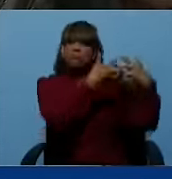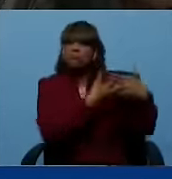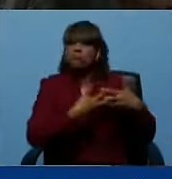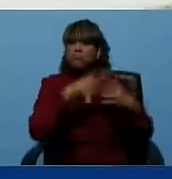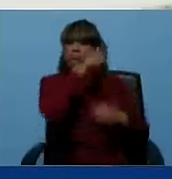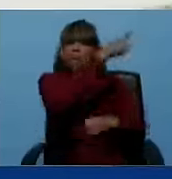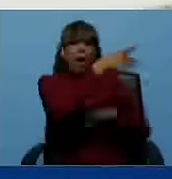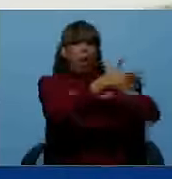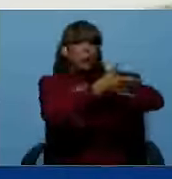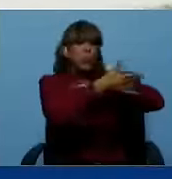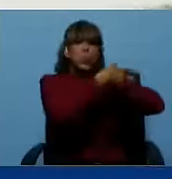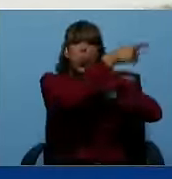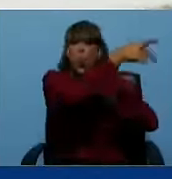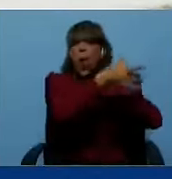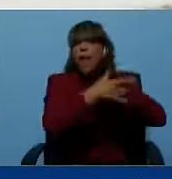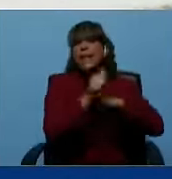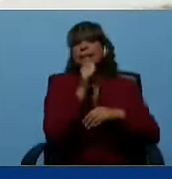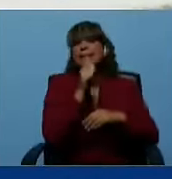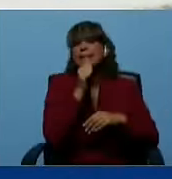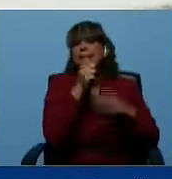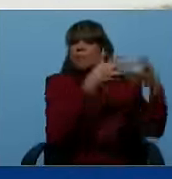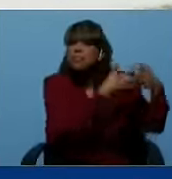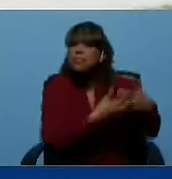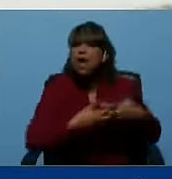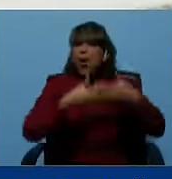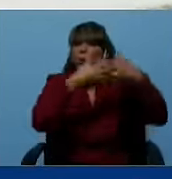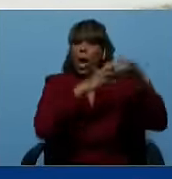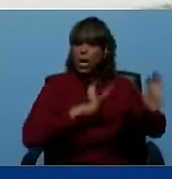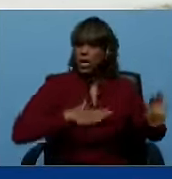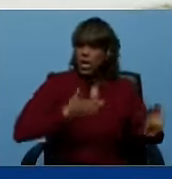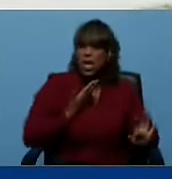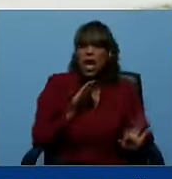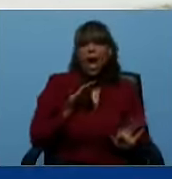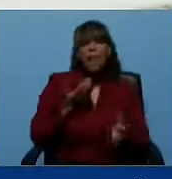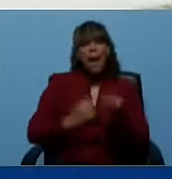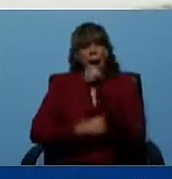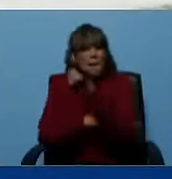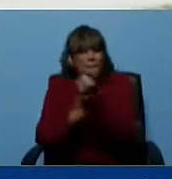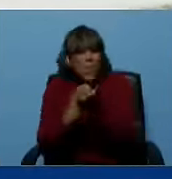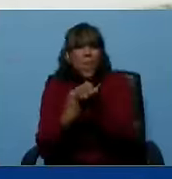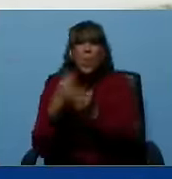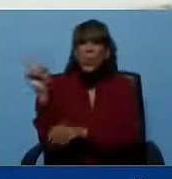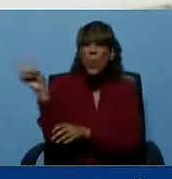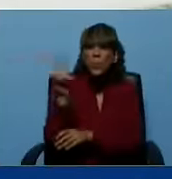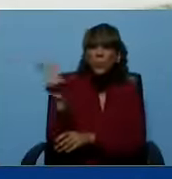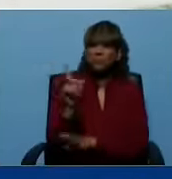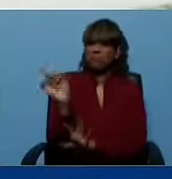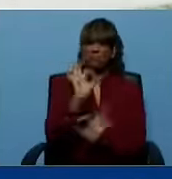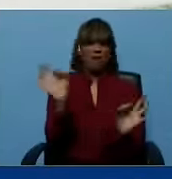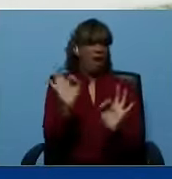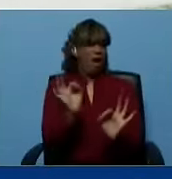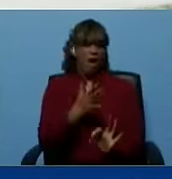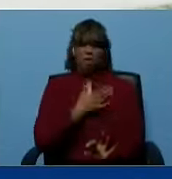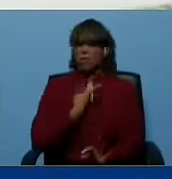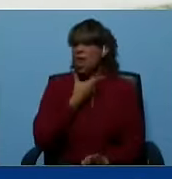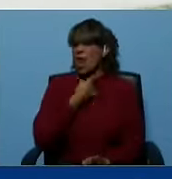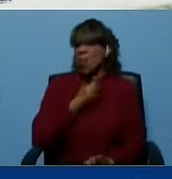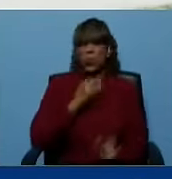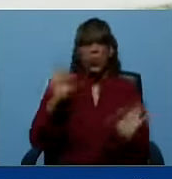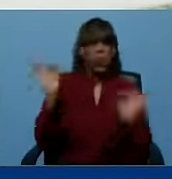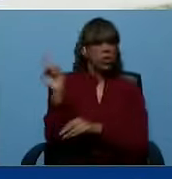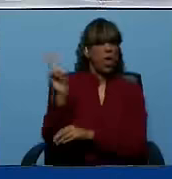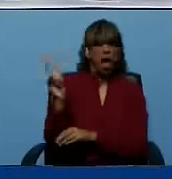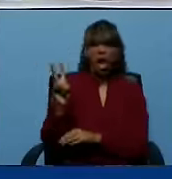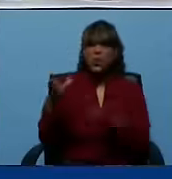tecnológico. ¿Y el imperialismo tecnológico de Estados Unidos quiere a Venezuela? No quiere a nadie en el mundo. Son